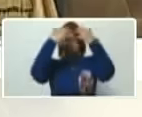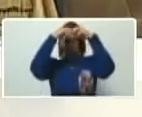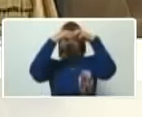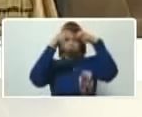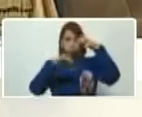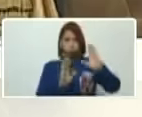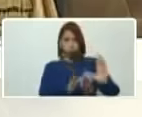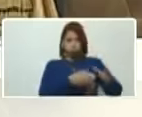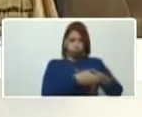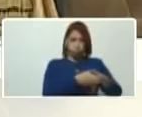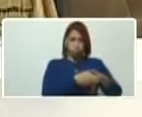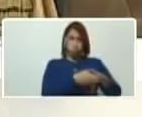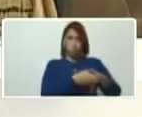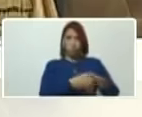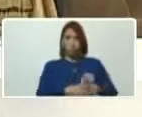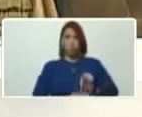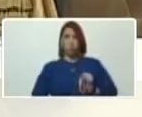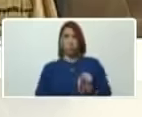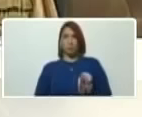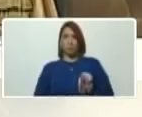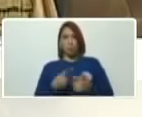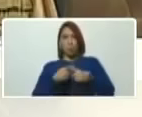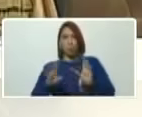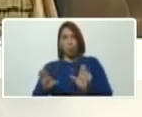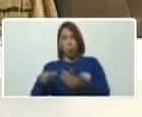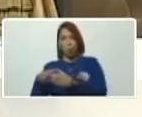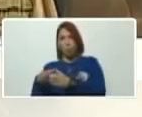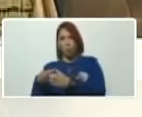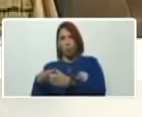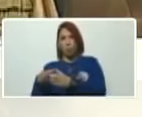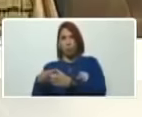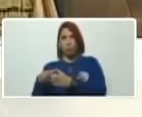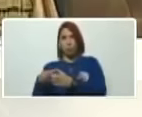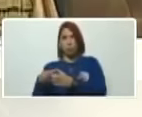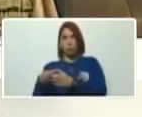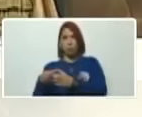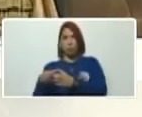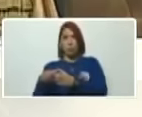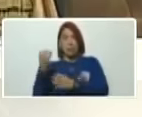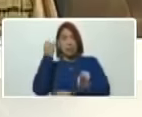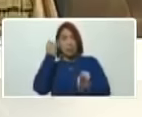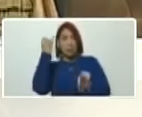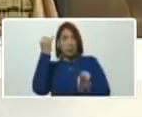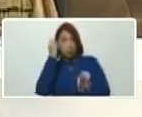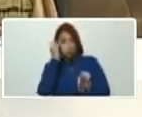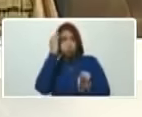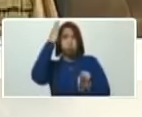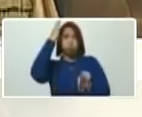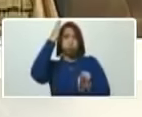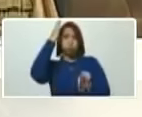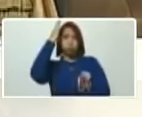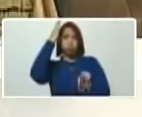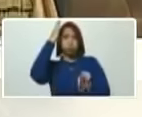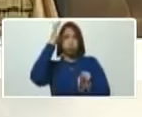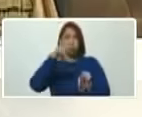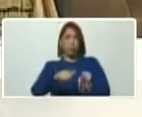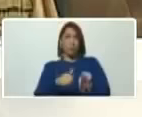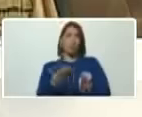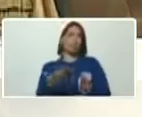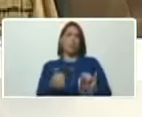lado. Y por otro lado, con astucia y capacidad, consiguiendo en el